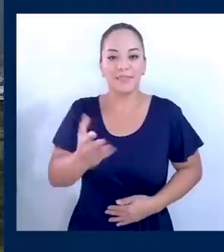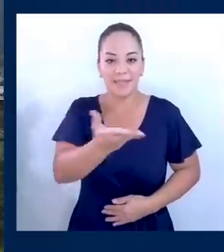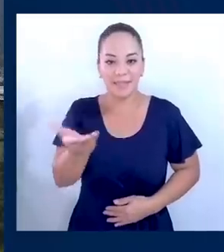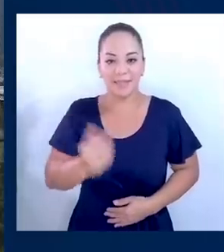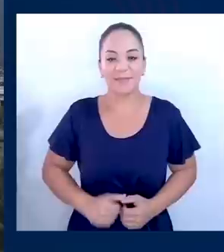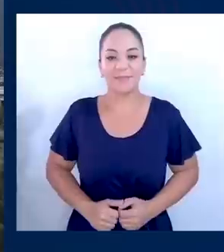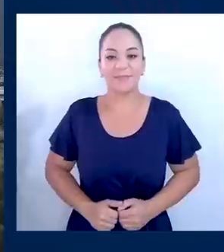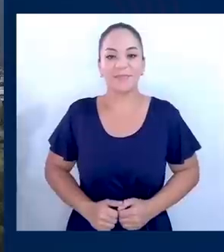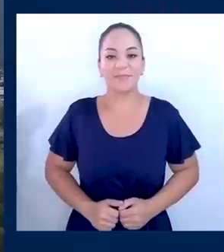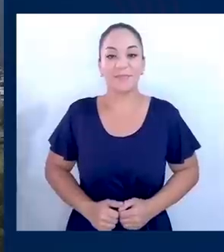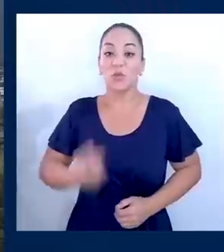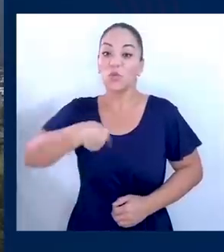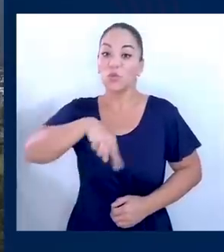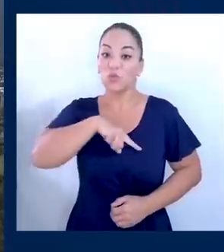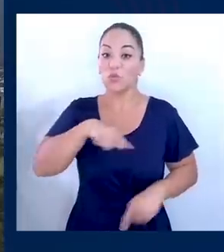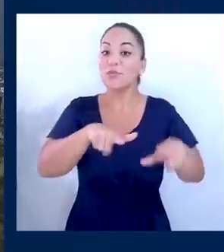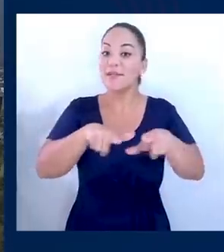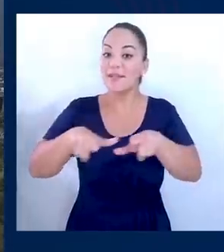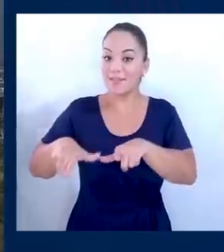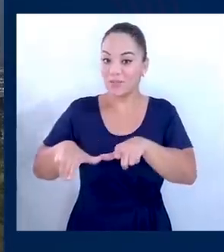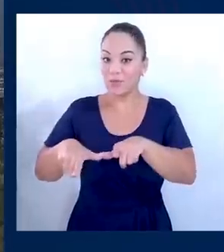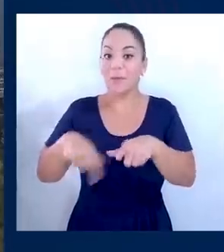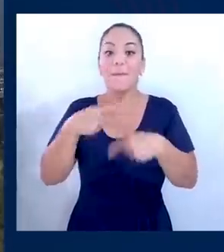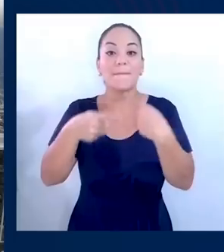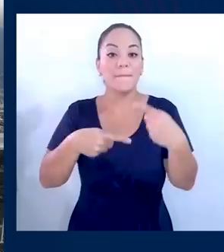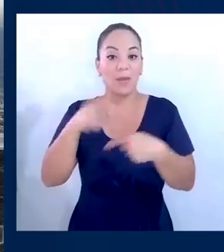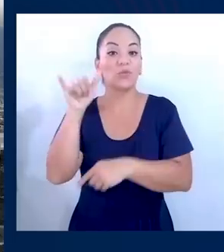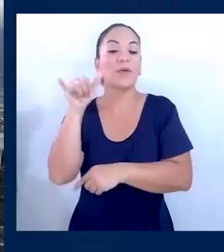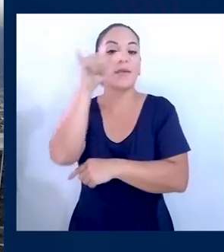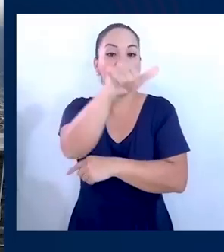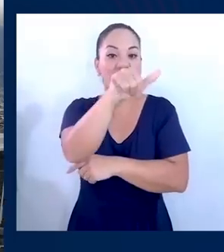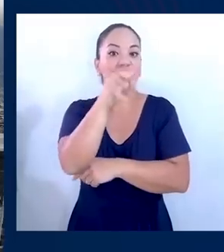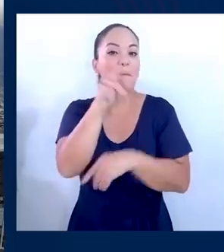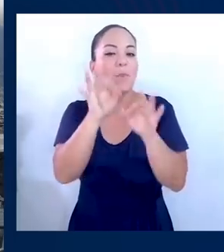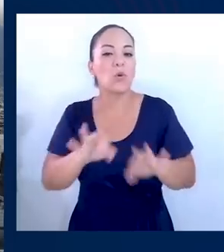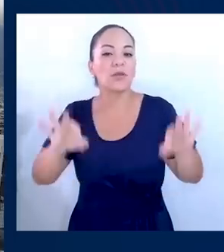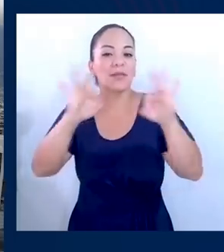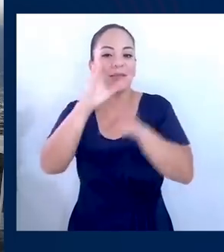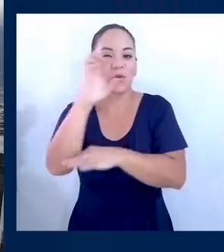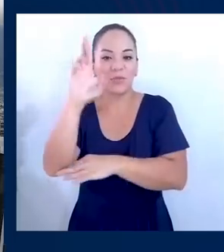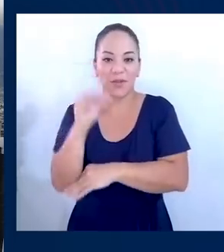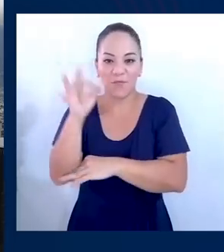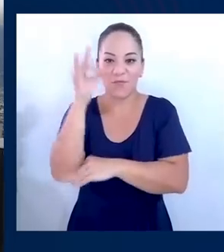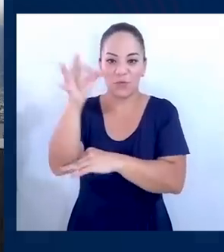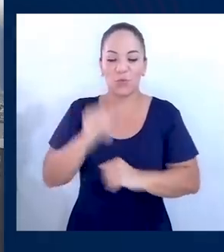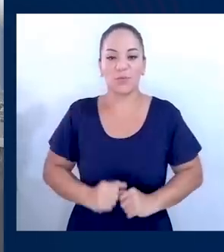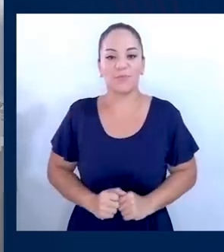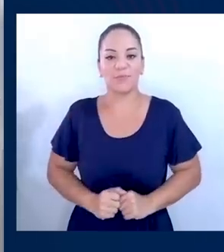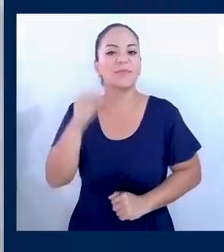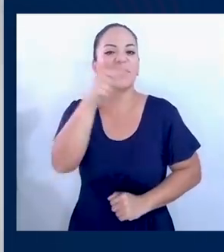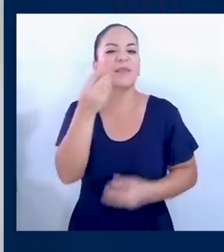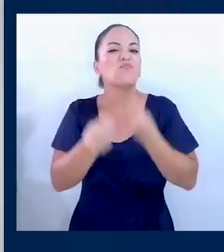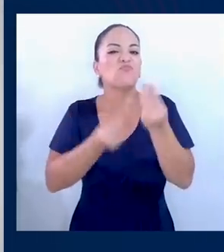Costarricenses, ya estamos listos para emprender un viaje muy importante para el futuro de nuestro país. Voy a